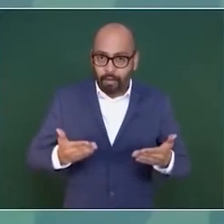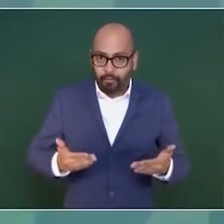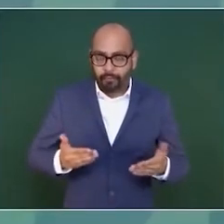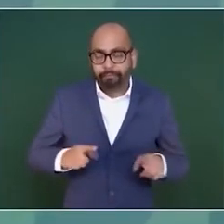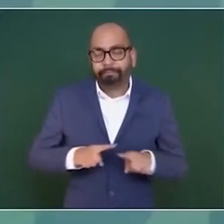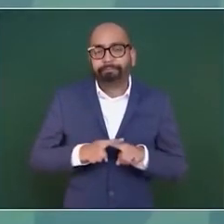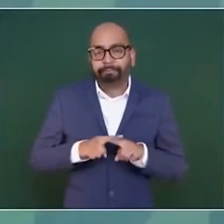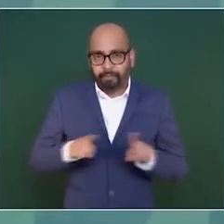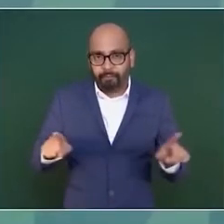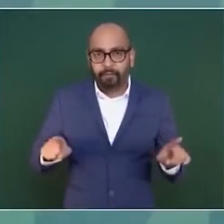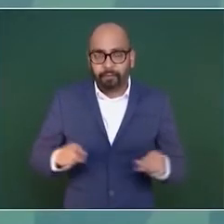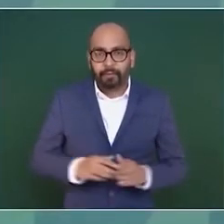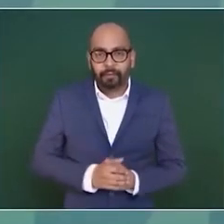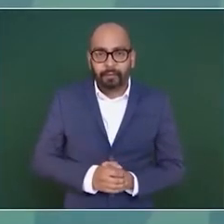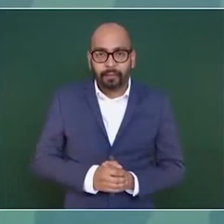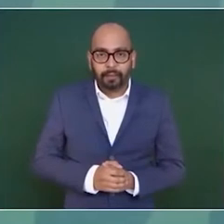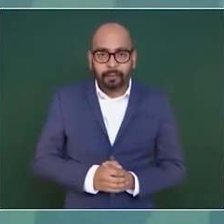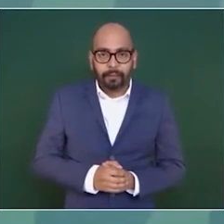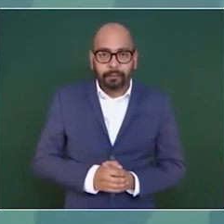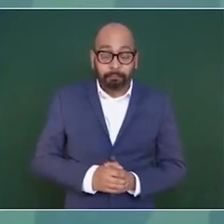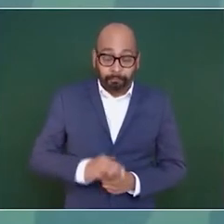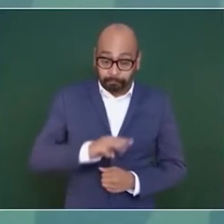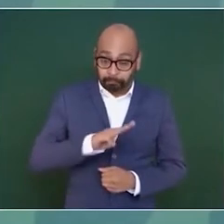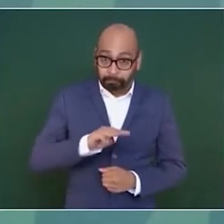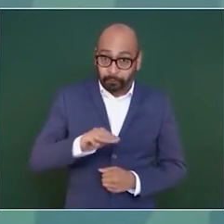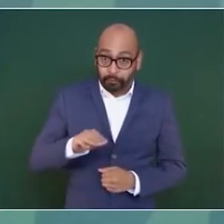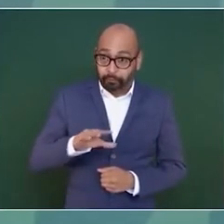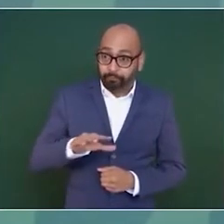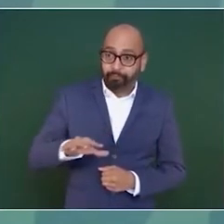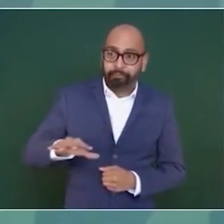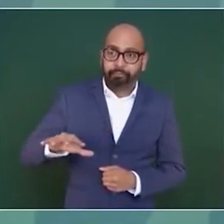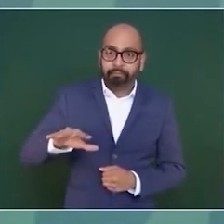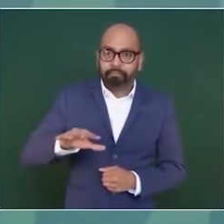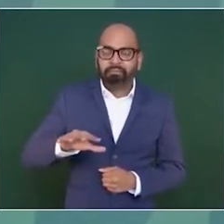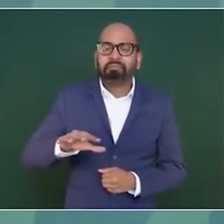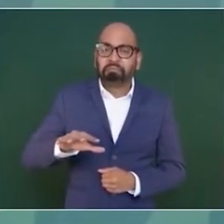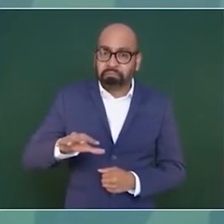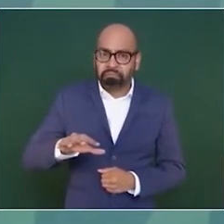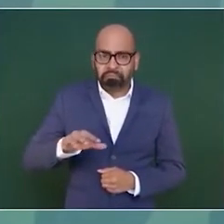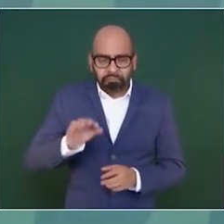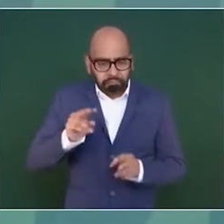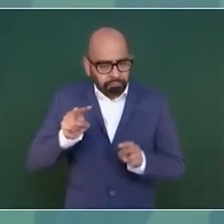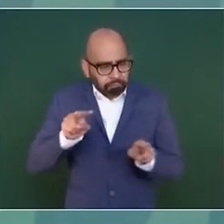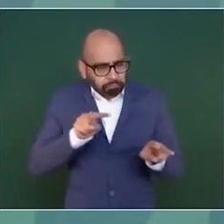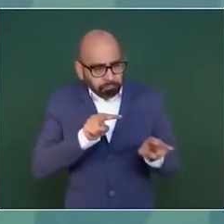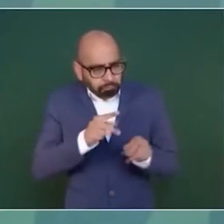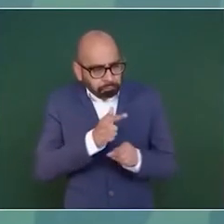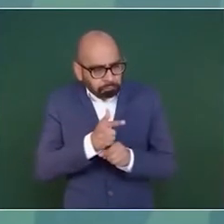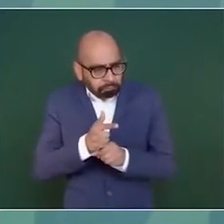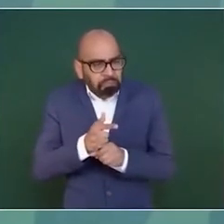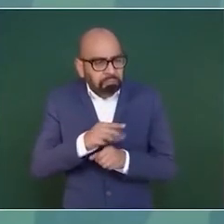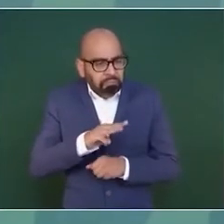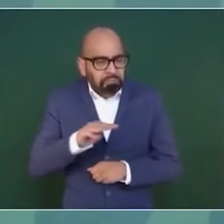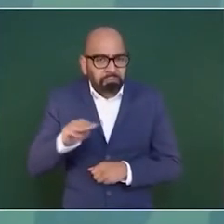garantía de que Michoacán va a salir adelante. También termino